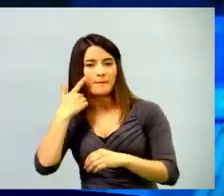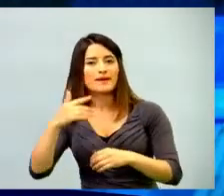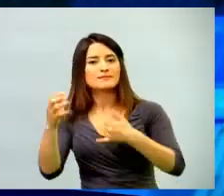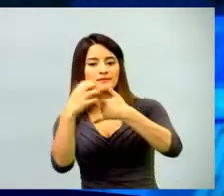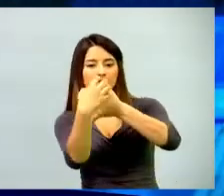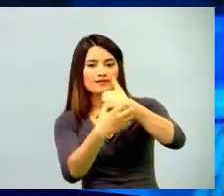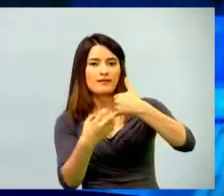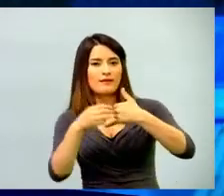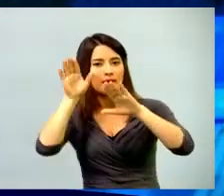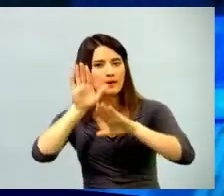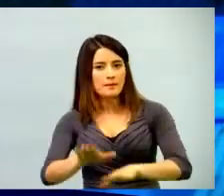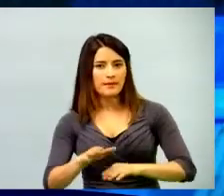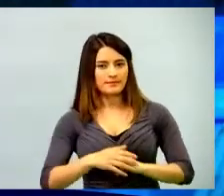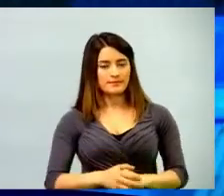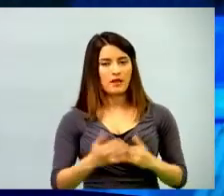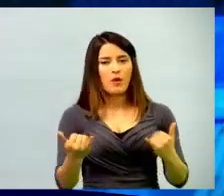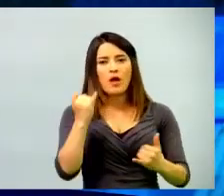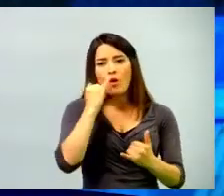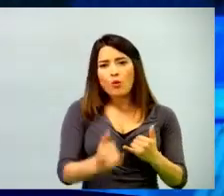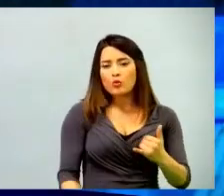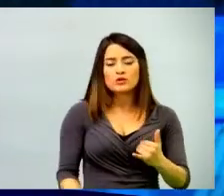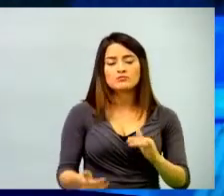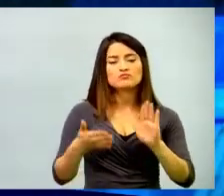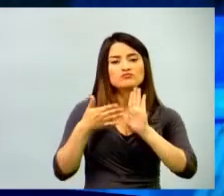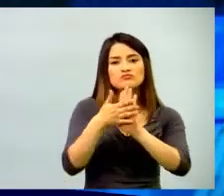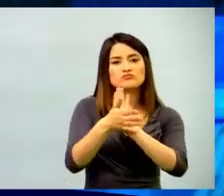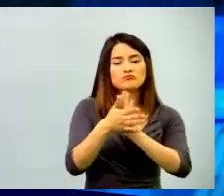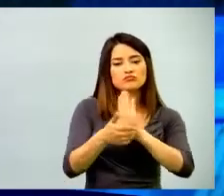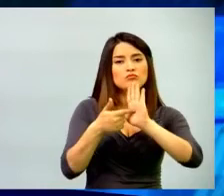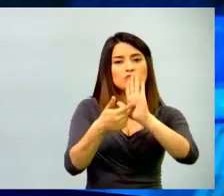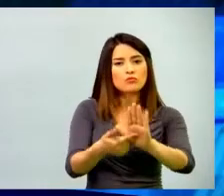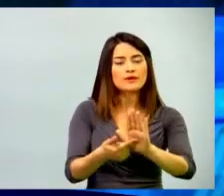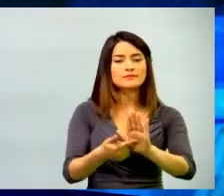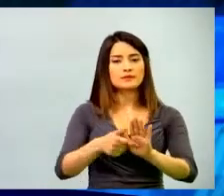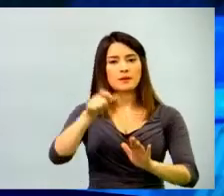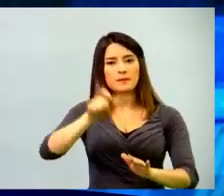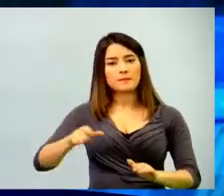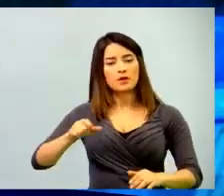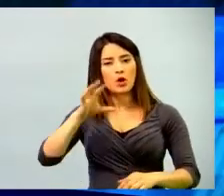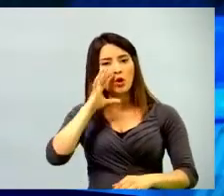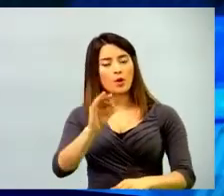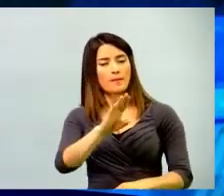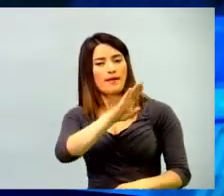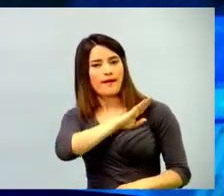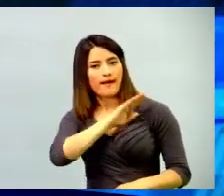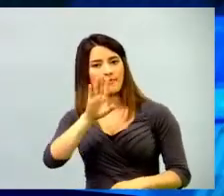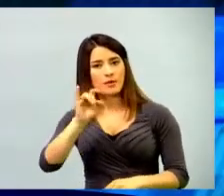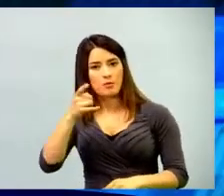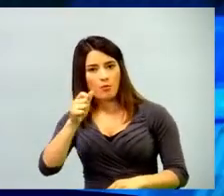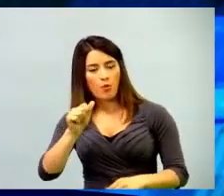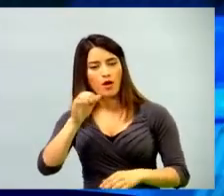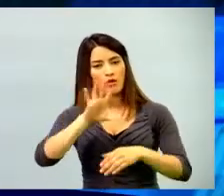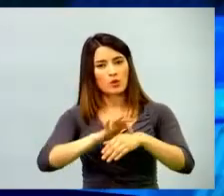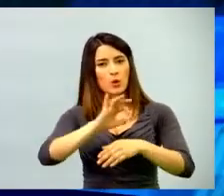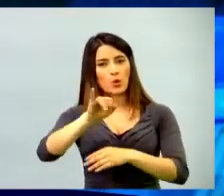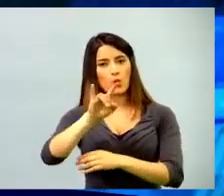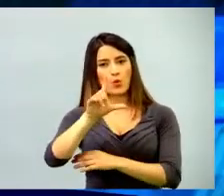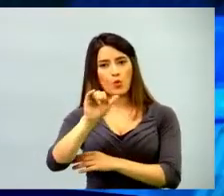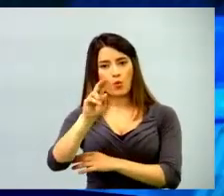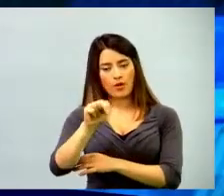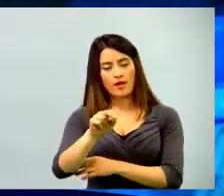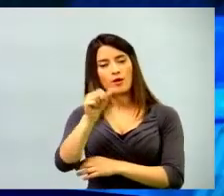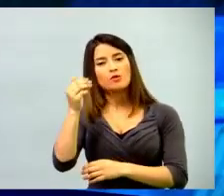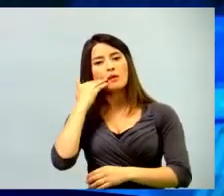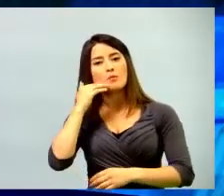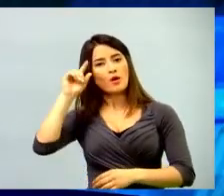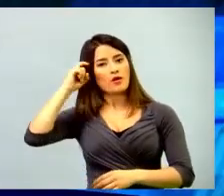país y los voy a dejar con un saludo muy especial que nos dan nuestros anfitriones, el señor alcalde de Buga, el doctor Julián Latorre y la